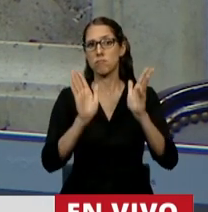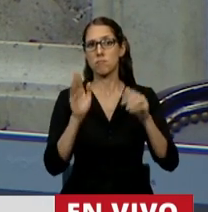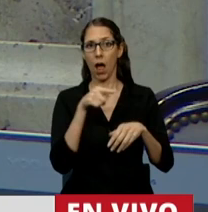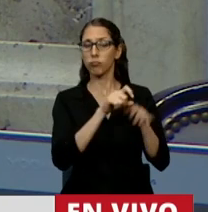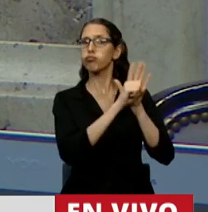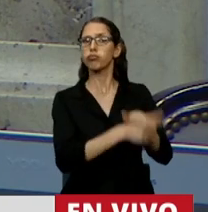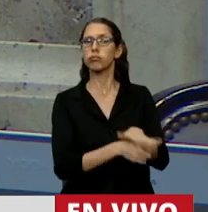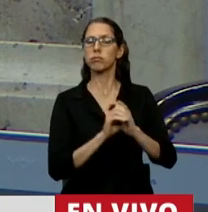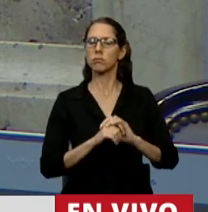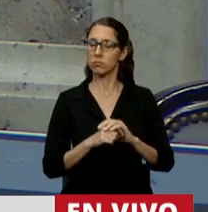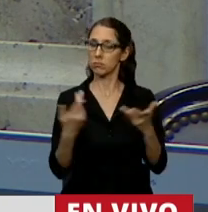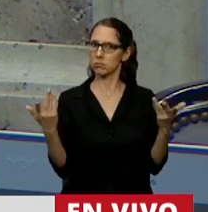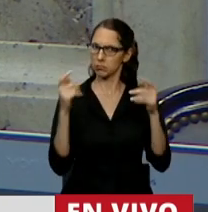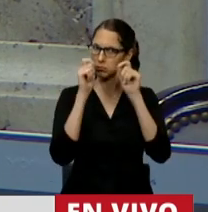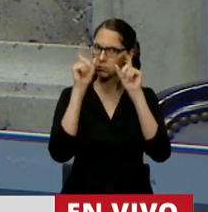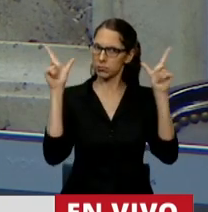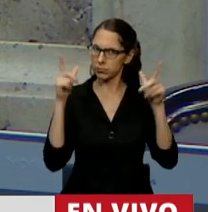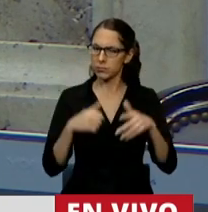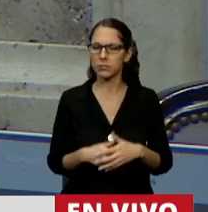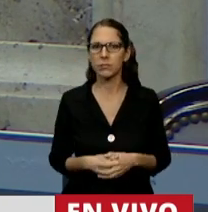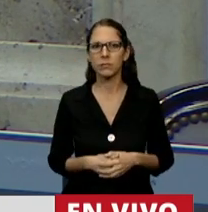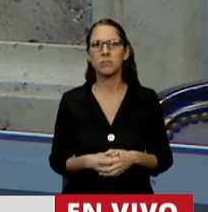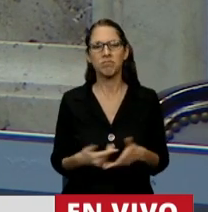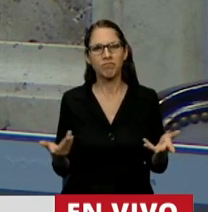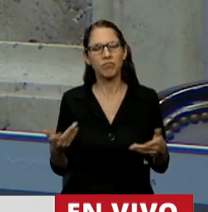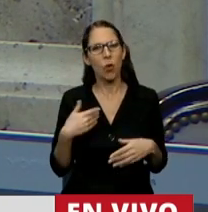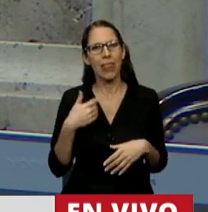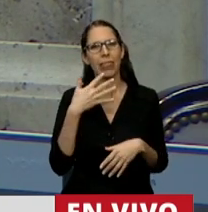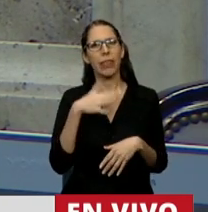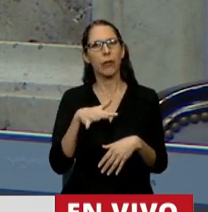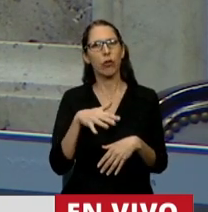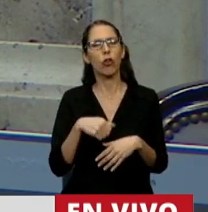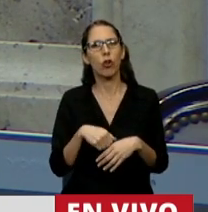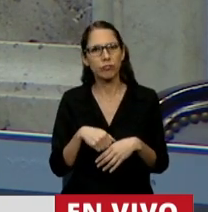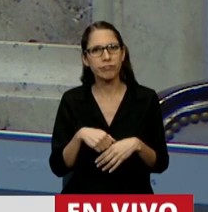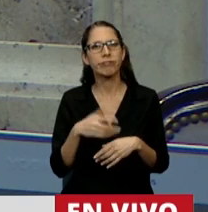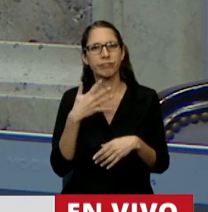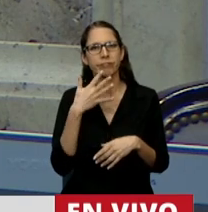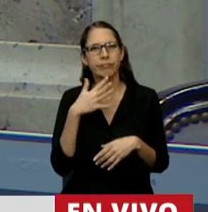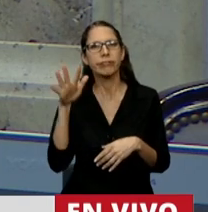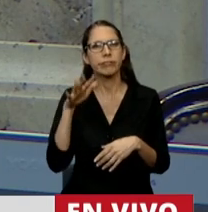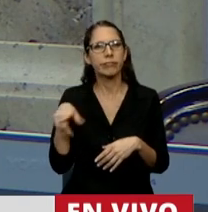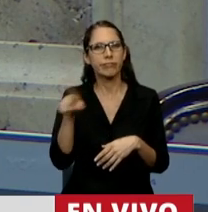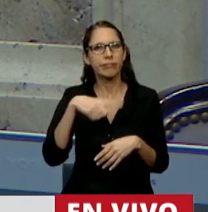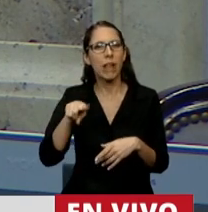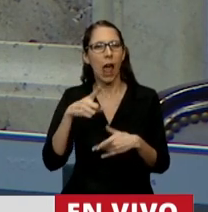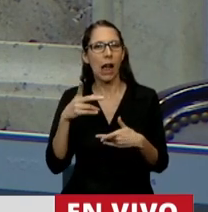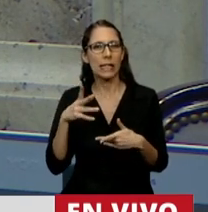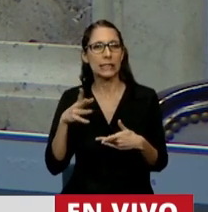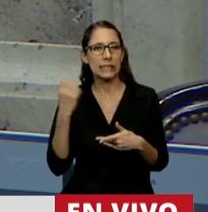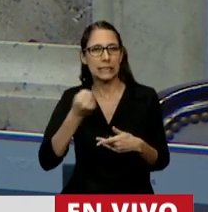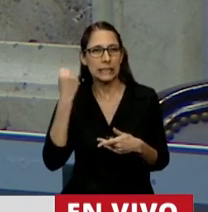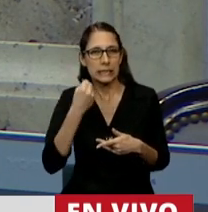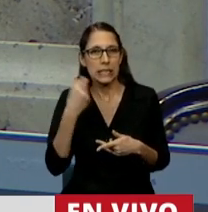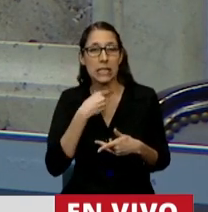Entiendo muy bien cuáles las ganas de llegar a arreglar algo, pero no